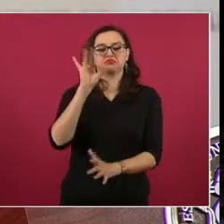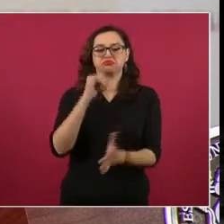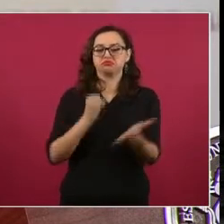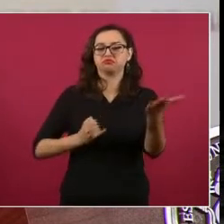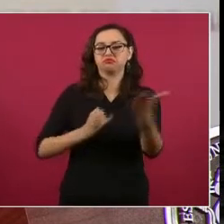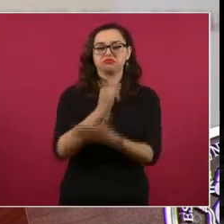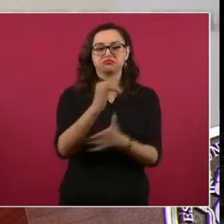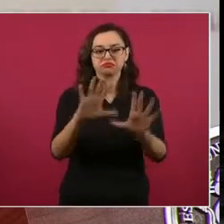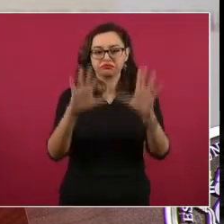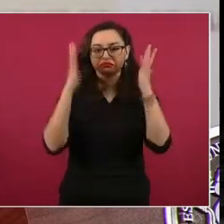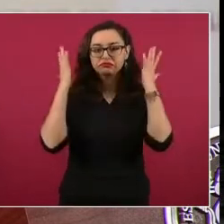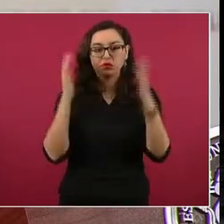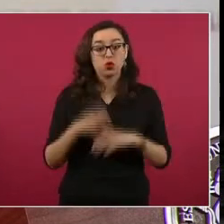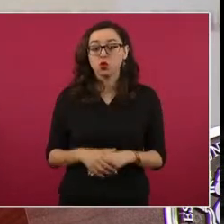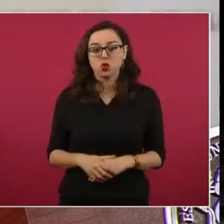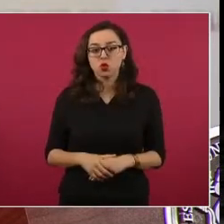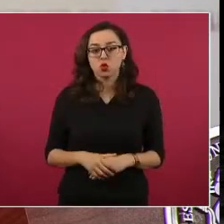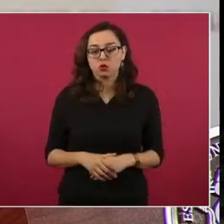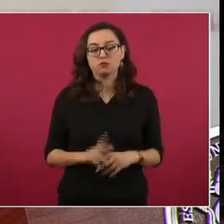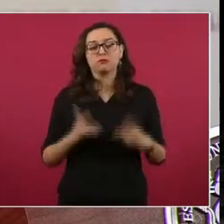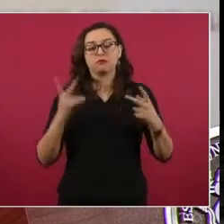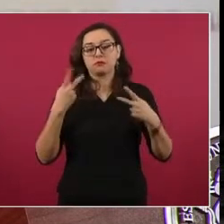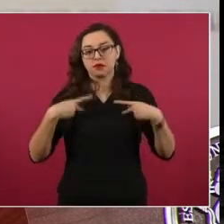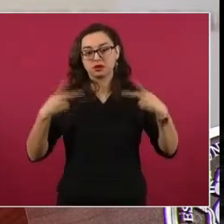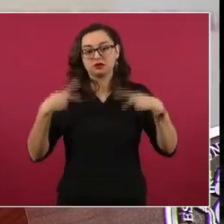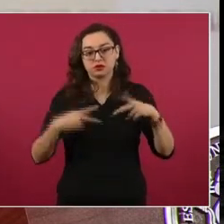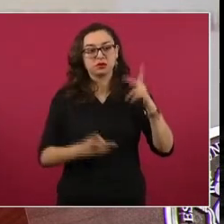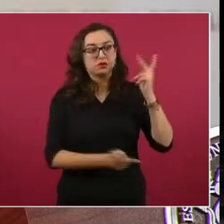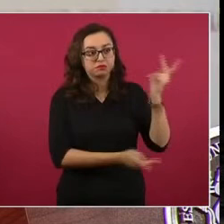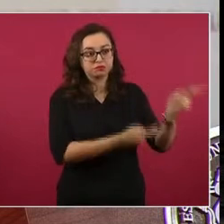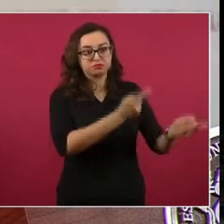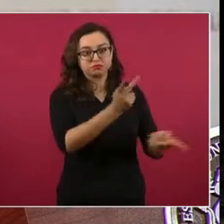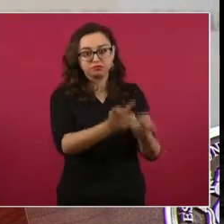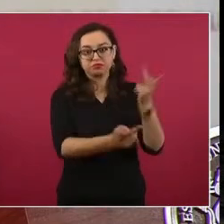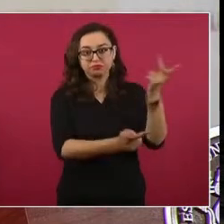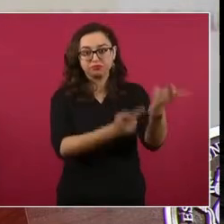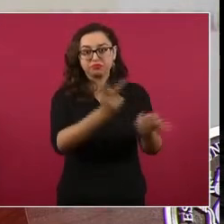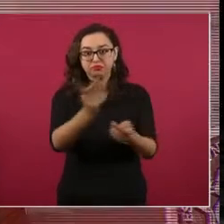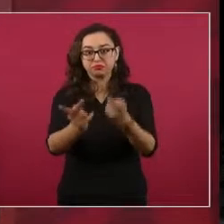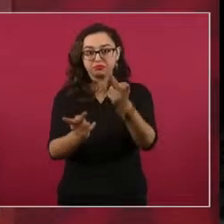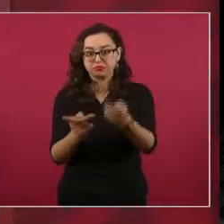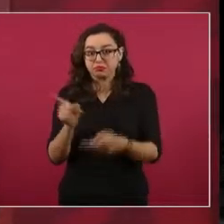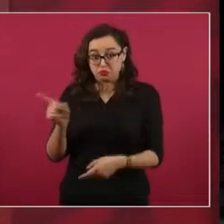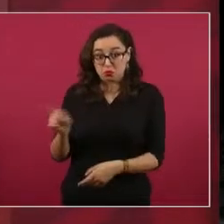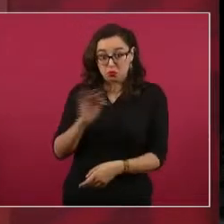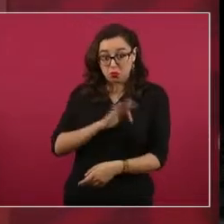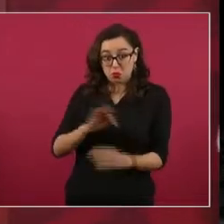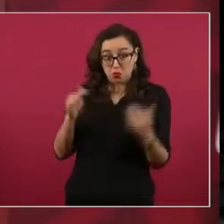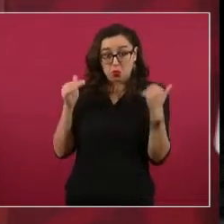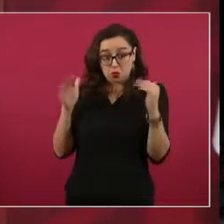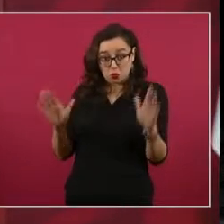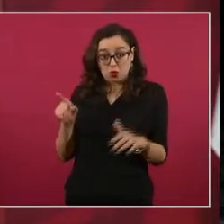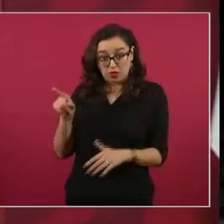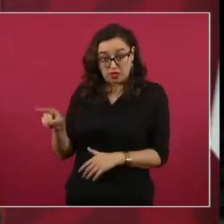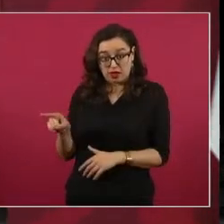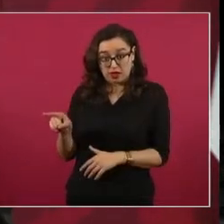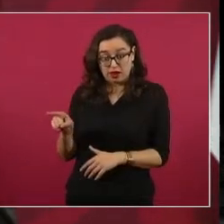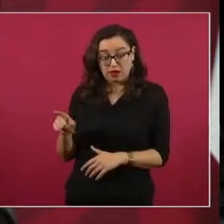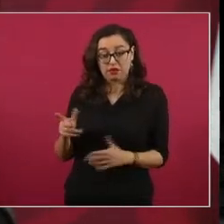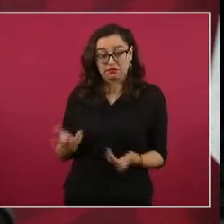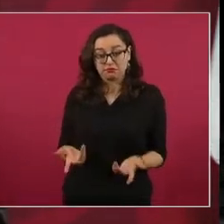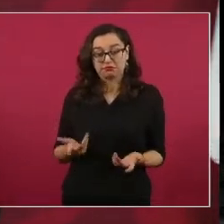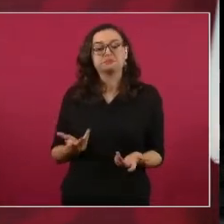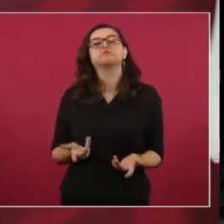de que sea posible candidata al estado de